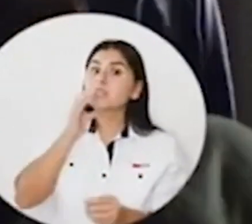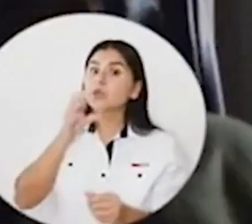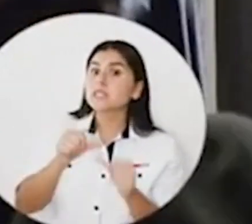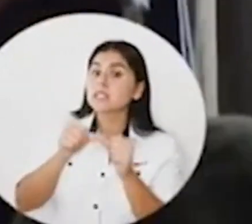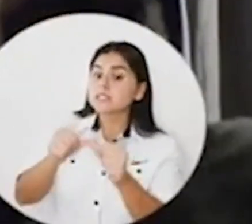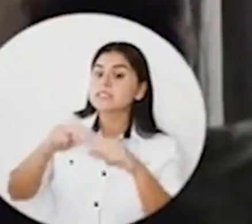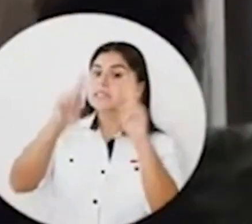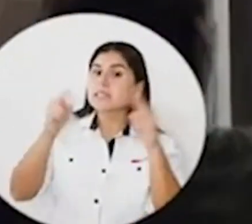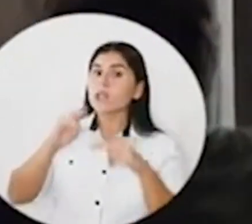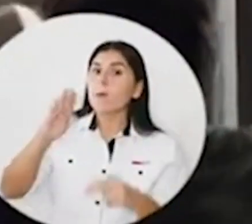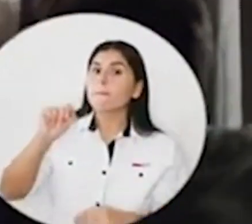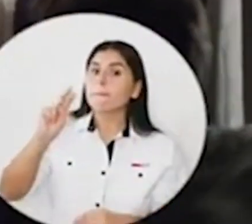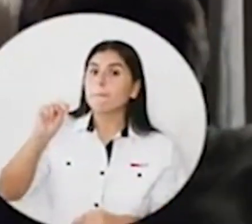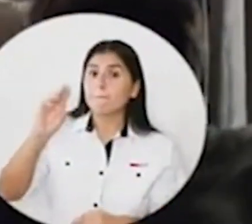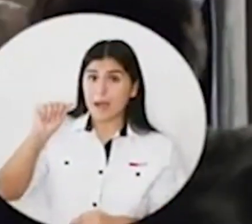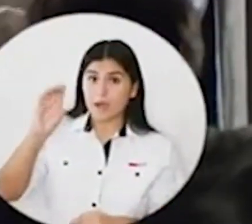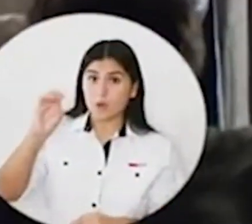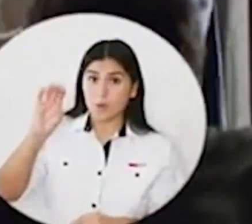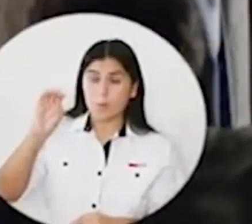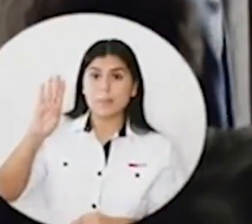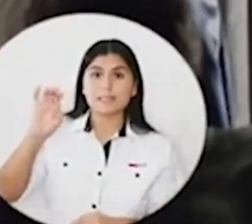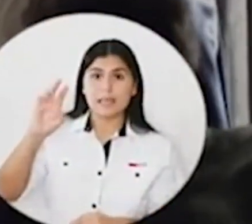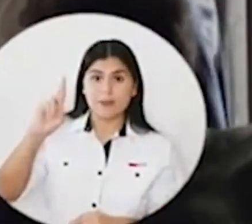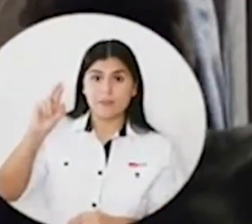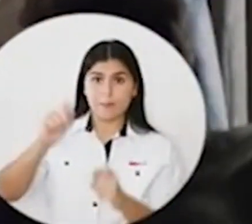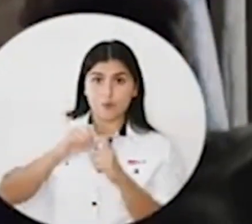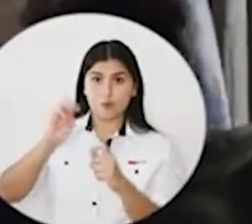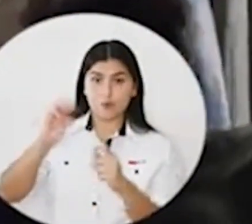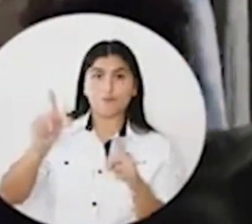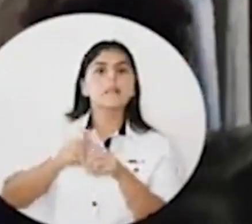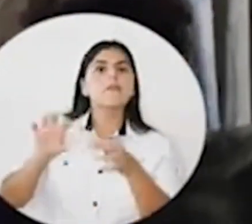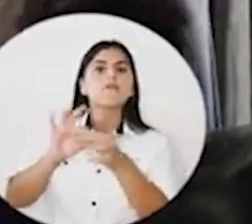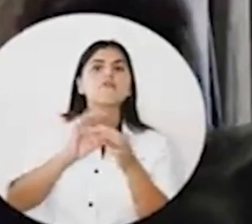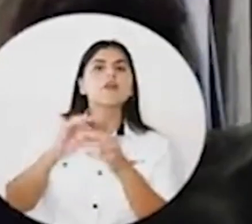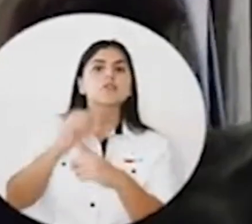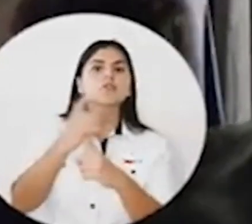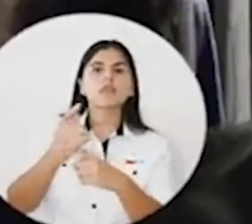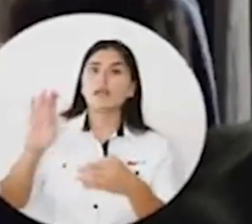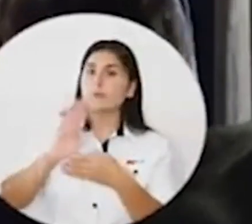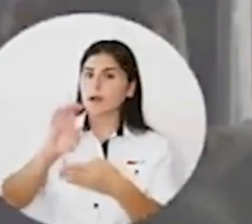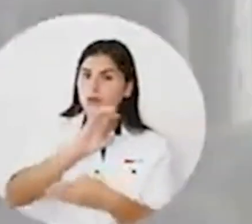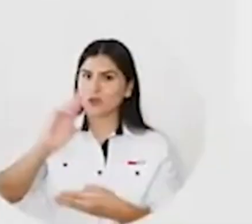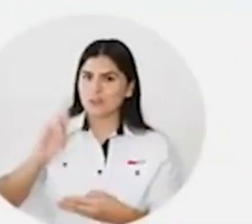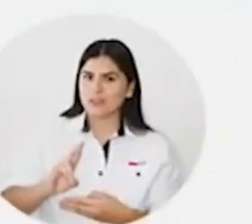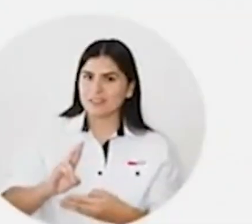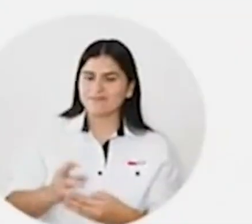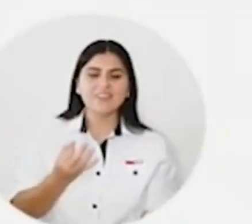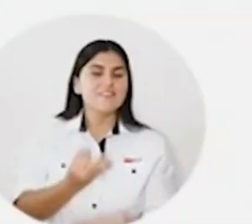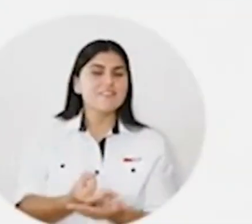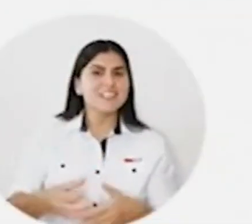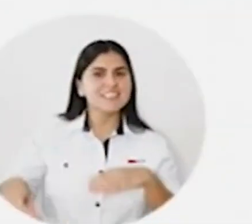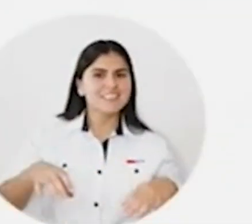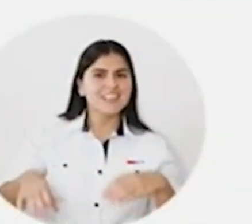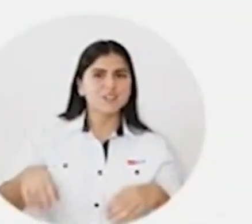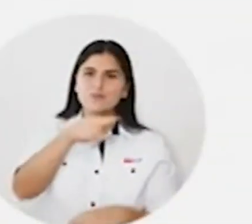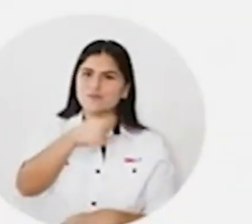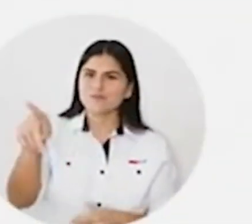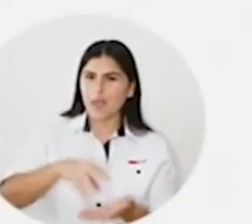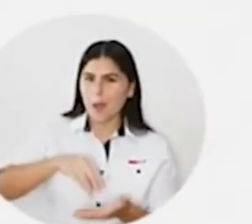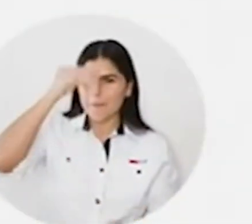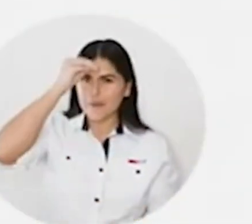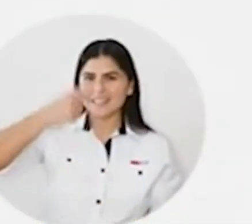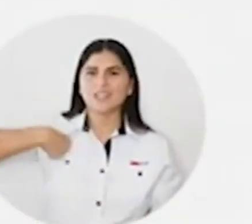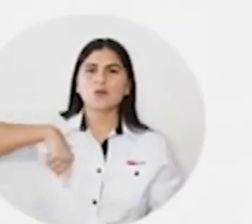Para más consejos, síganos en bancobcr.com o en las redes sociales del BCR. Finanzas en